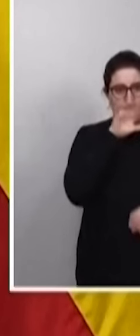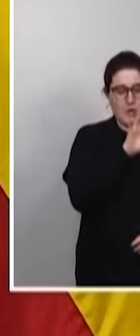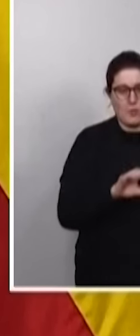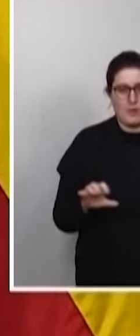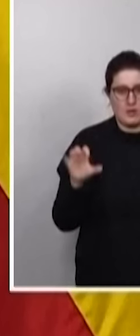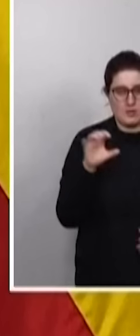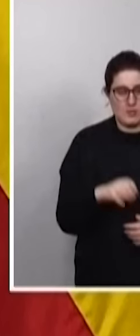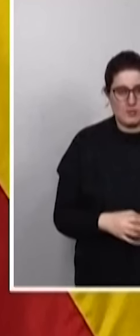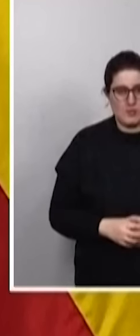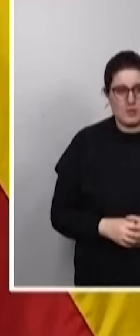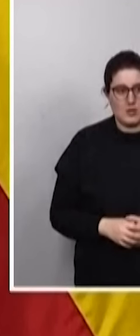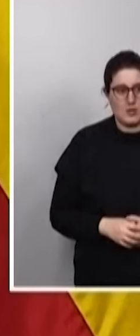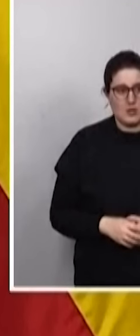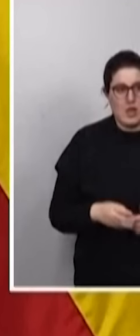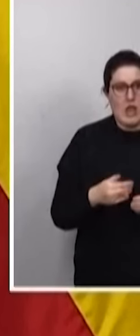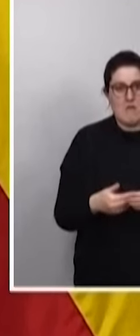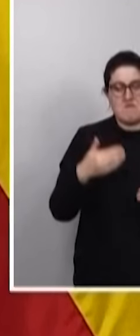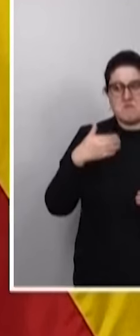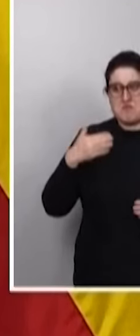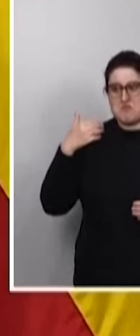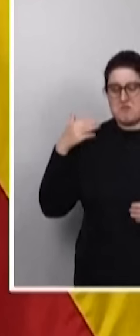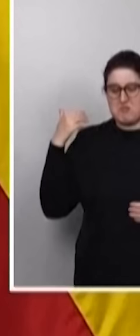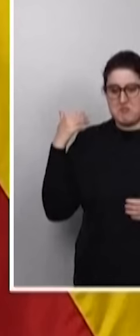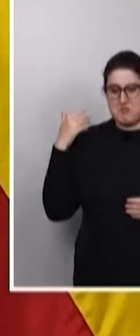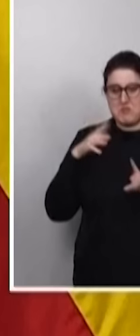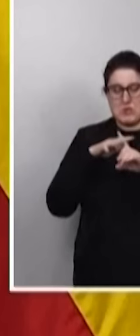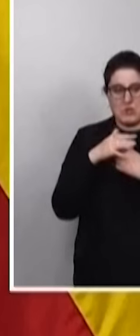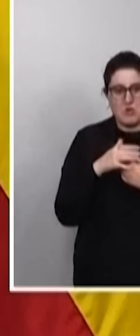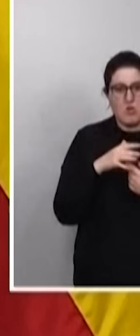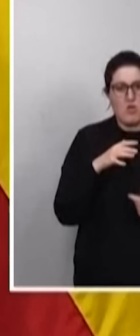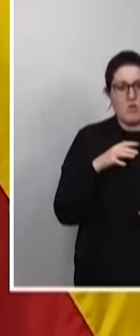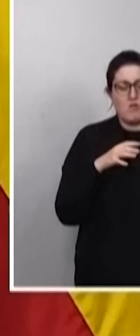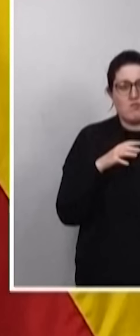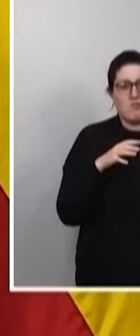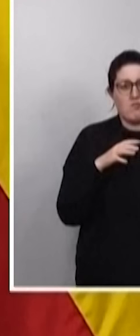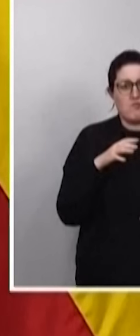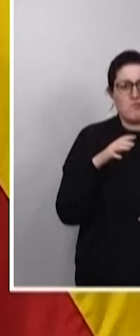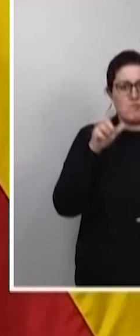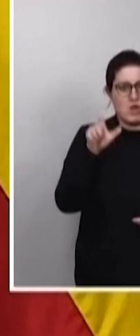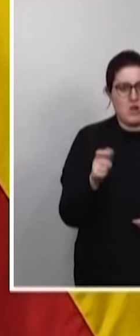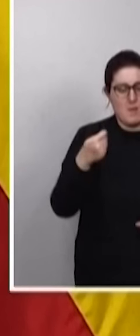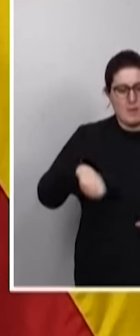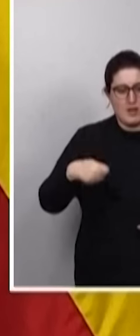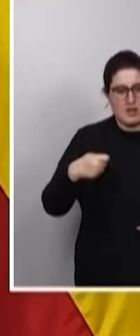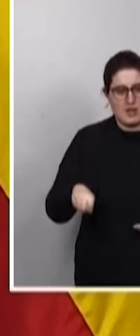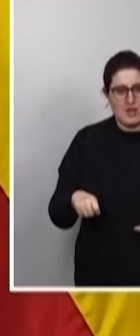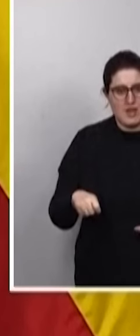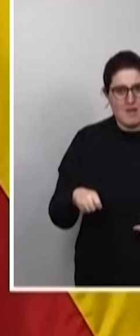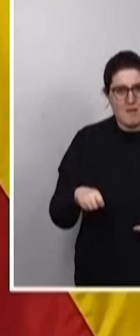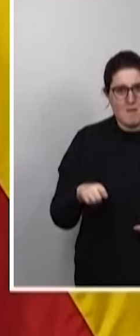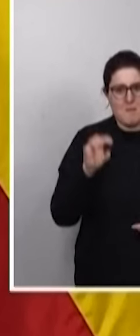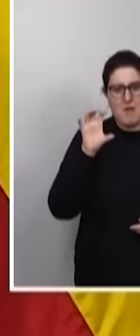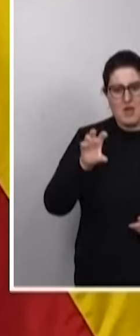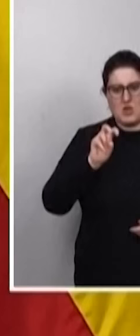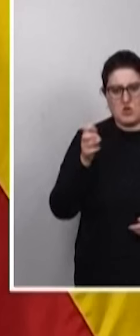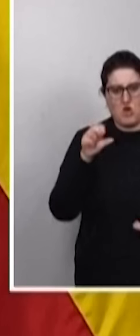No existen precedentes de un jefe de Estado que acuda a la capital de otro país